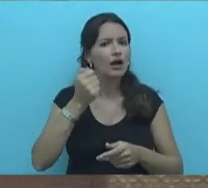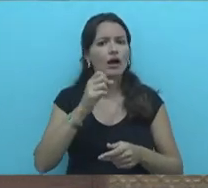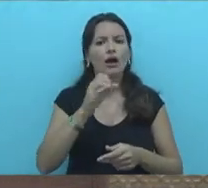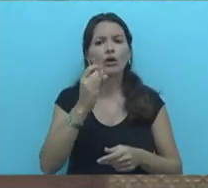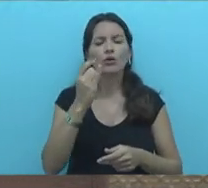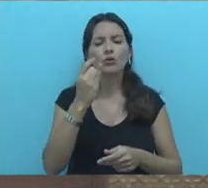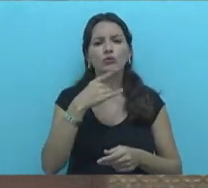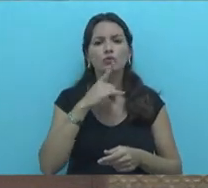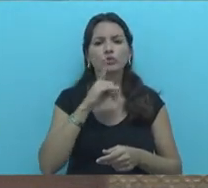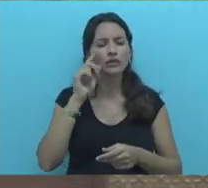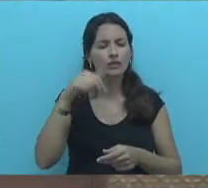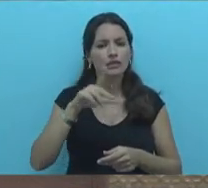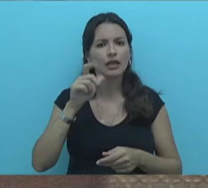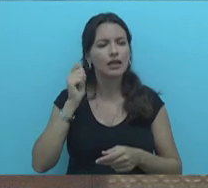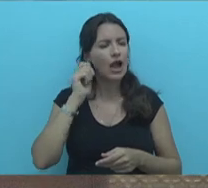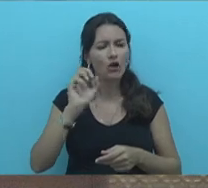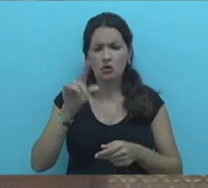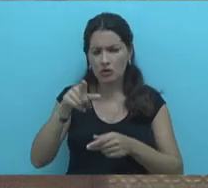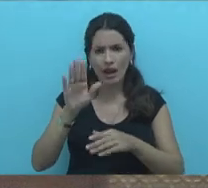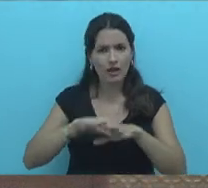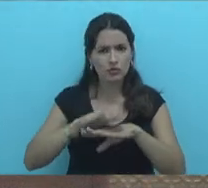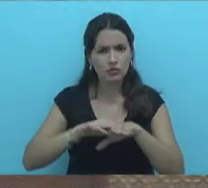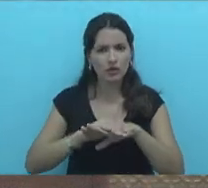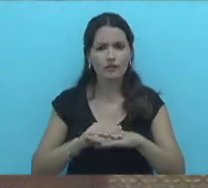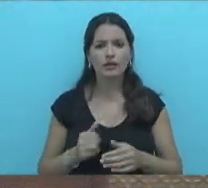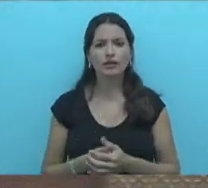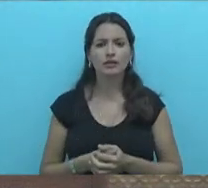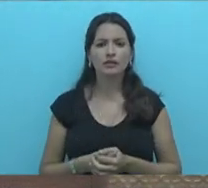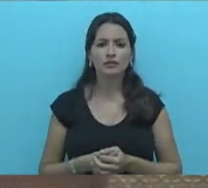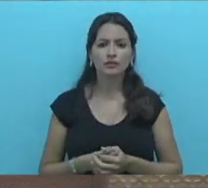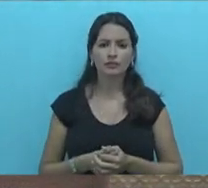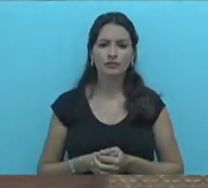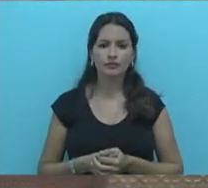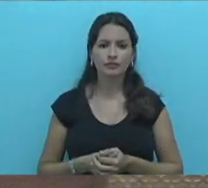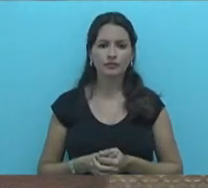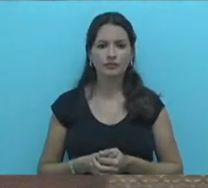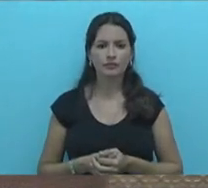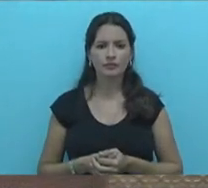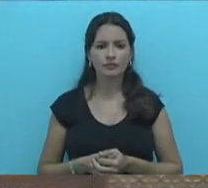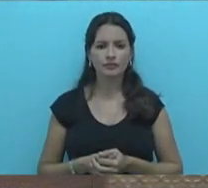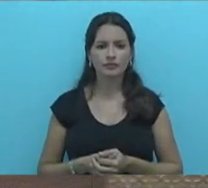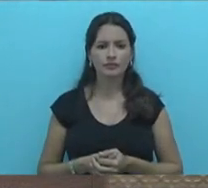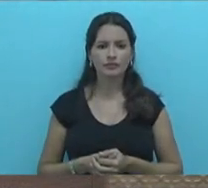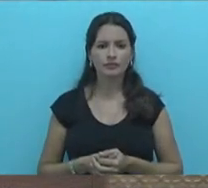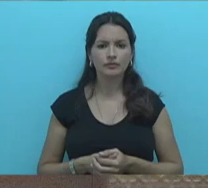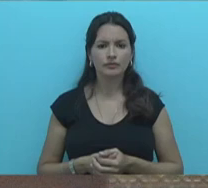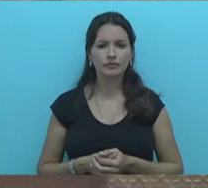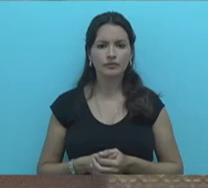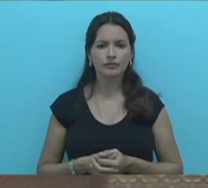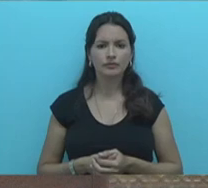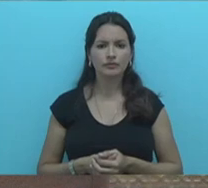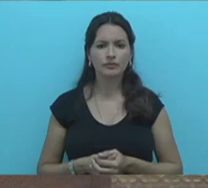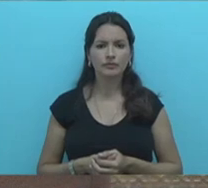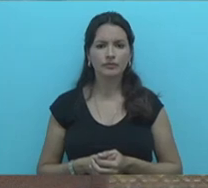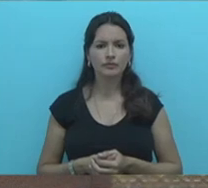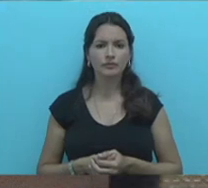de Roberto Caferra en LT2 y Canal 3, luego que se recibiera, de acuerdo a lo que dijo la gente del Sindicato de Prensa